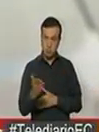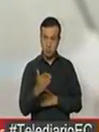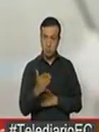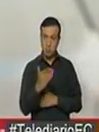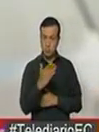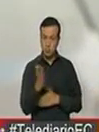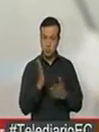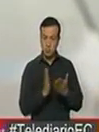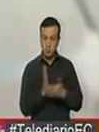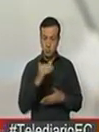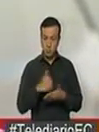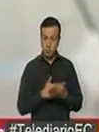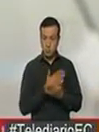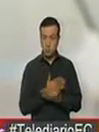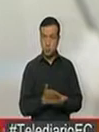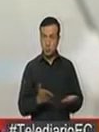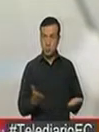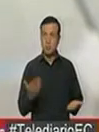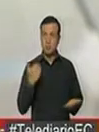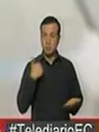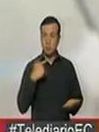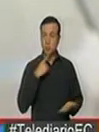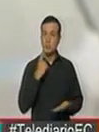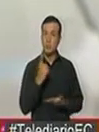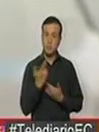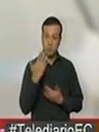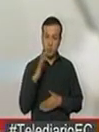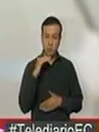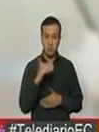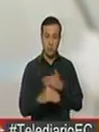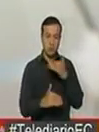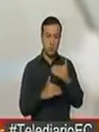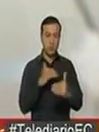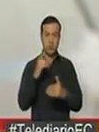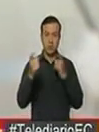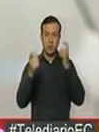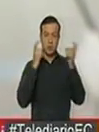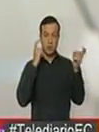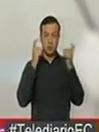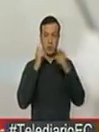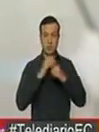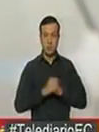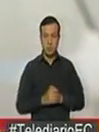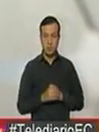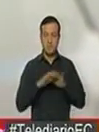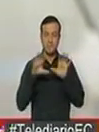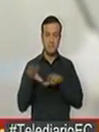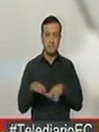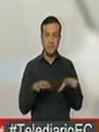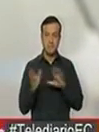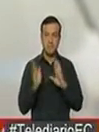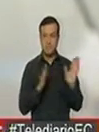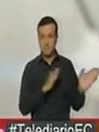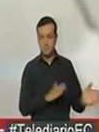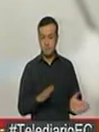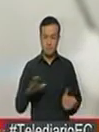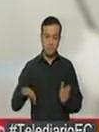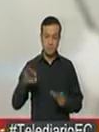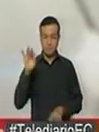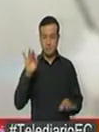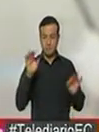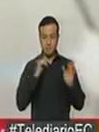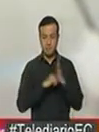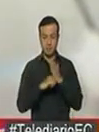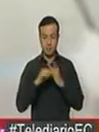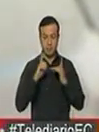Ese acceso marítimo cuenta también con unos procesos de control coordinado también con delegados del Ministerio de